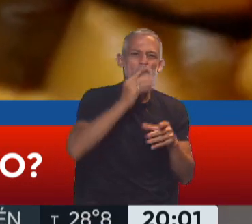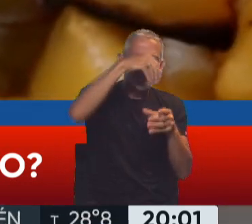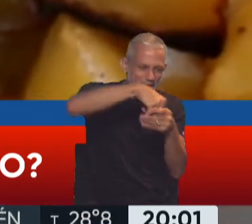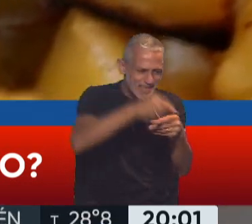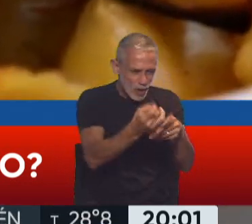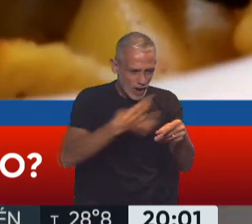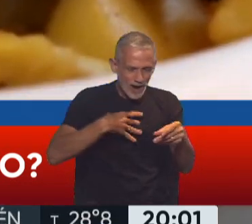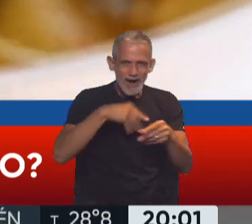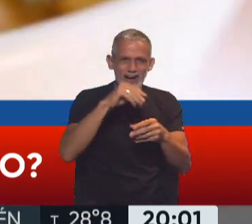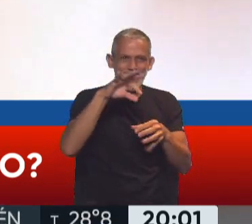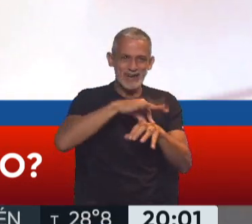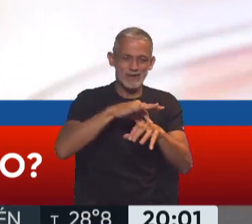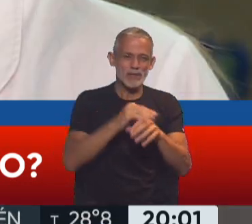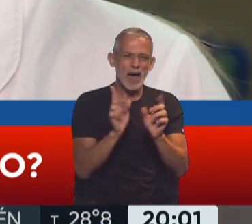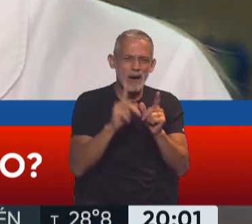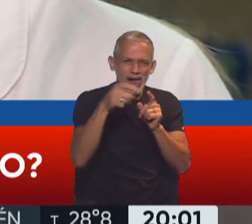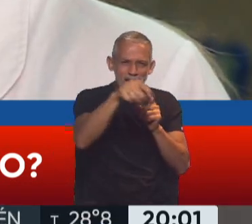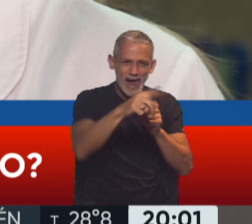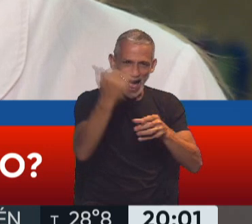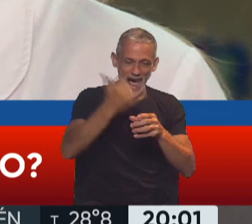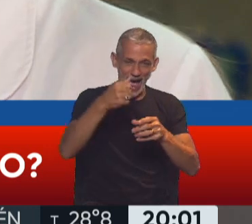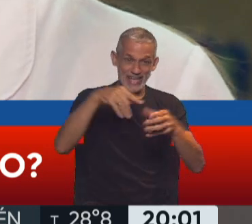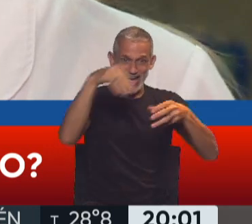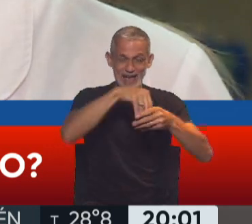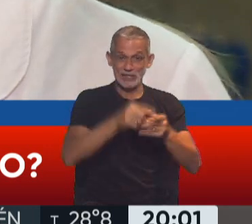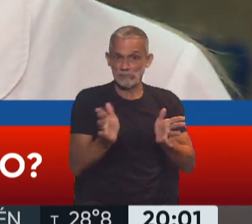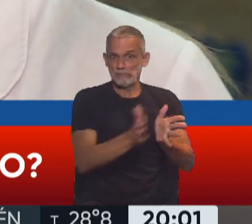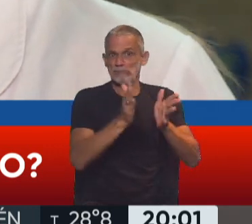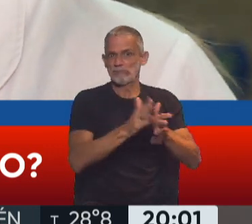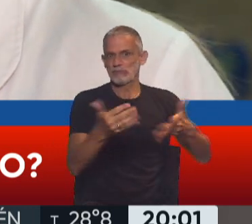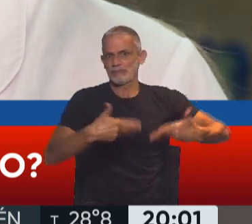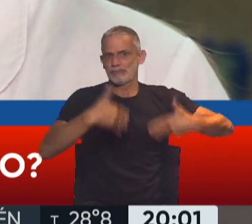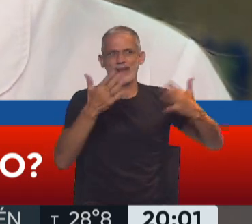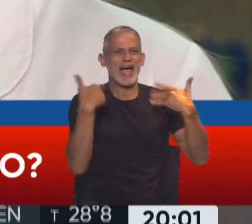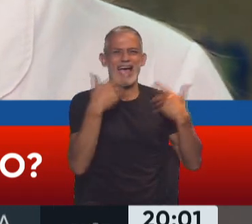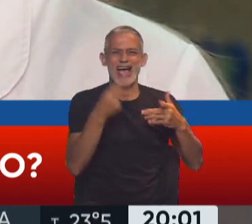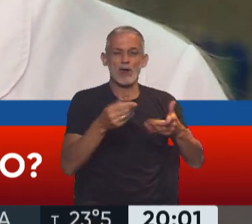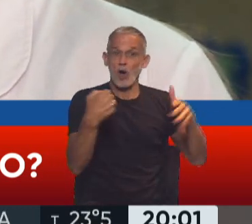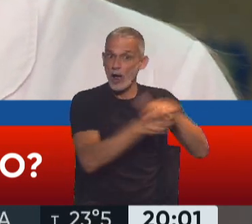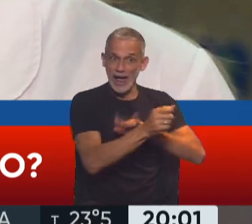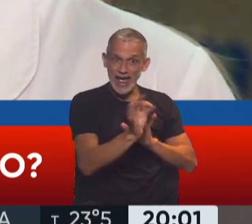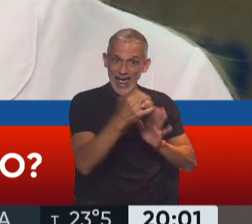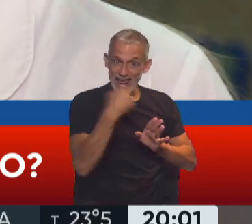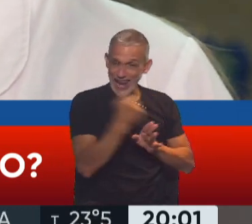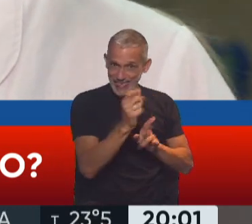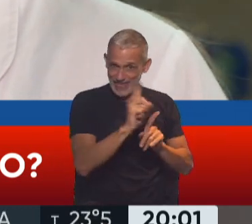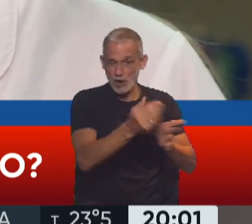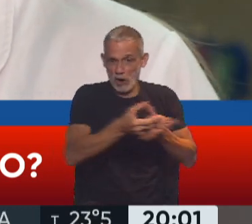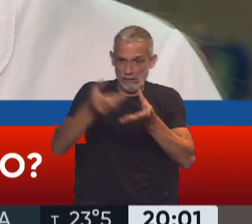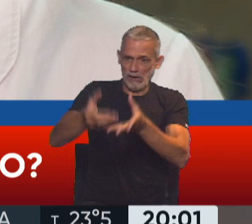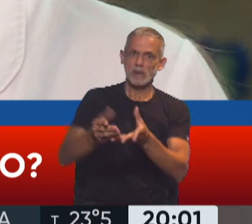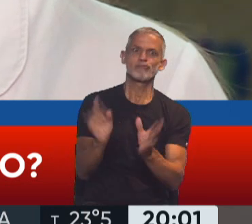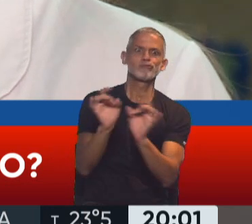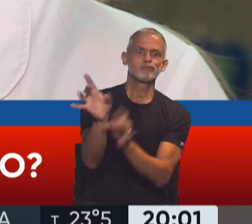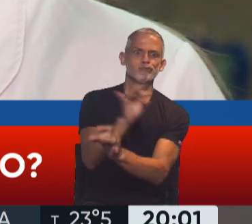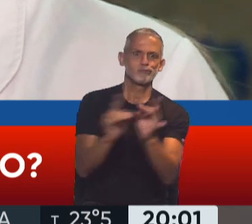son justamente estas bacterias que se multiplican en la comida cuando la dejamos a temperatura ambiente. Por eso es tan importante la refrigeración y también